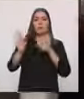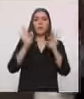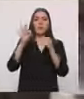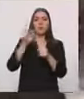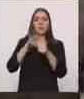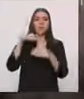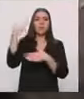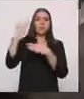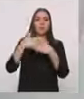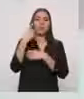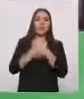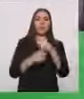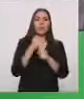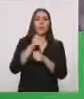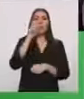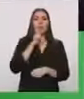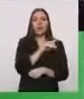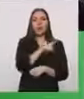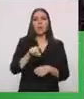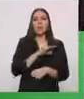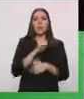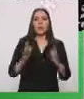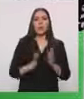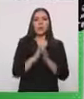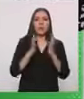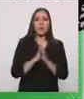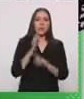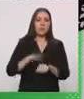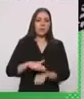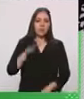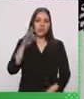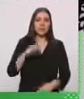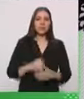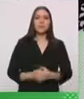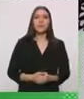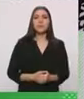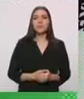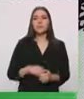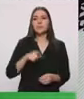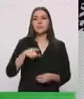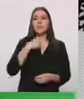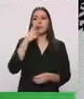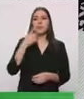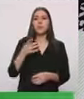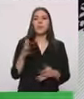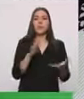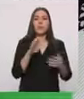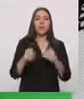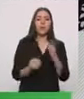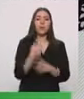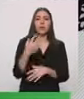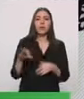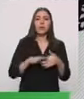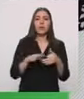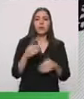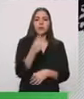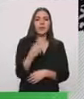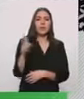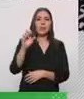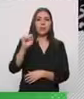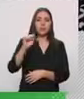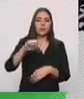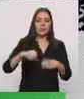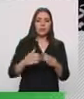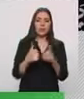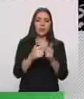año, pues las mujeres puedan participar más activamente. Tenemos la oportunidad de que se van a renovar pues cerca de 160 concejalías que van a